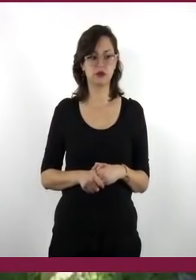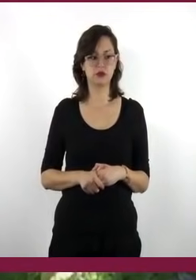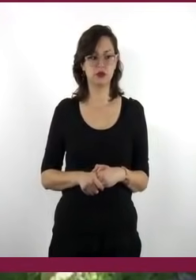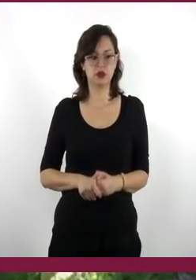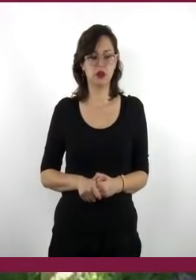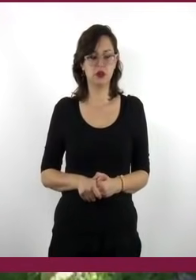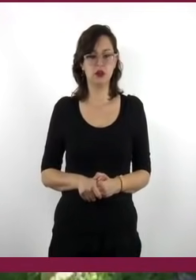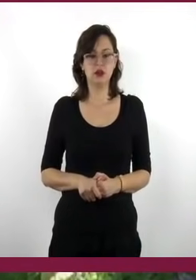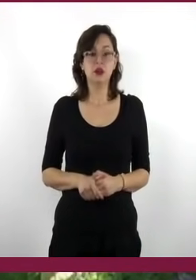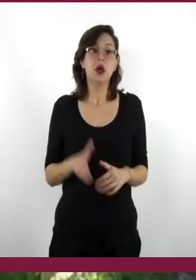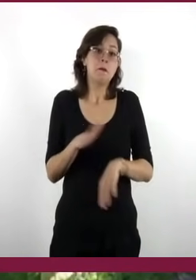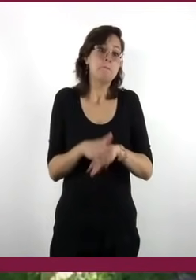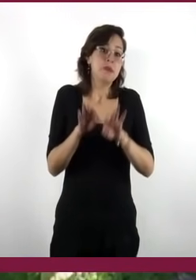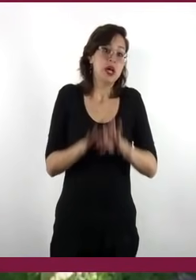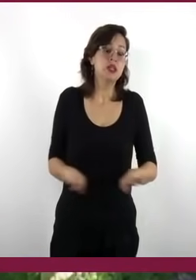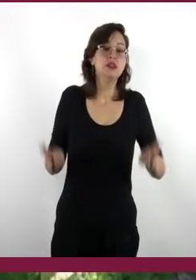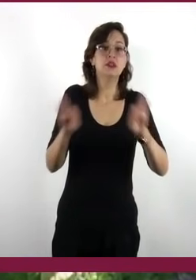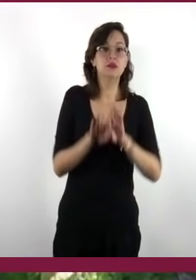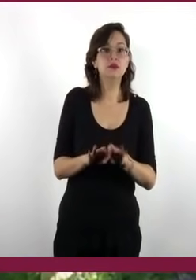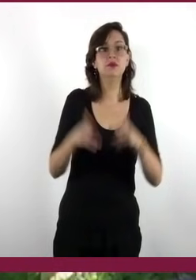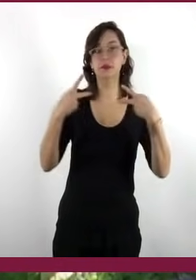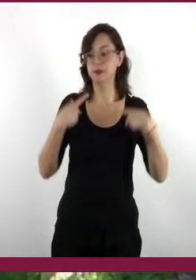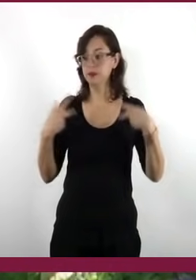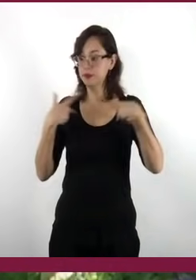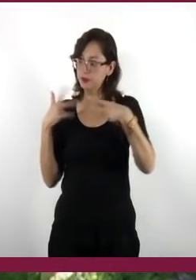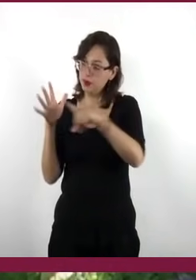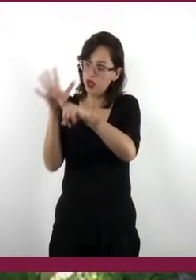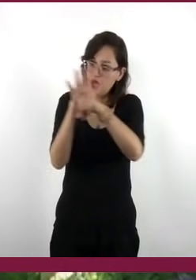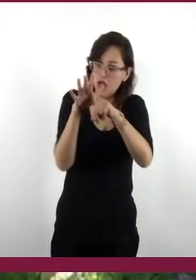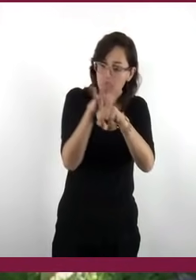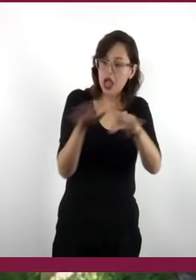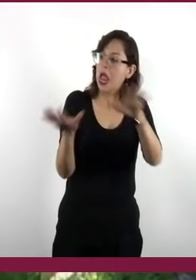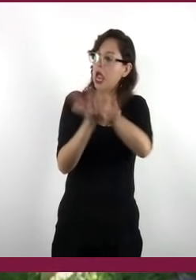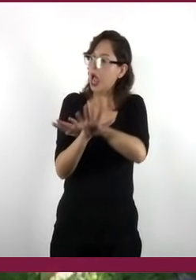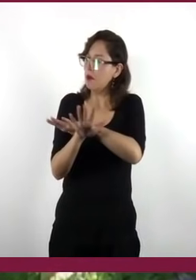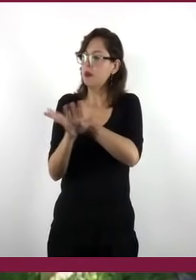A ver, Costanza, ¿qué es más importante, convencer a la gente que cambie de productos